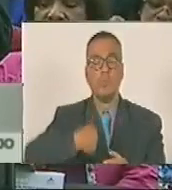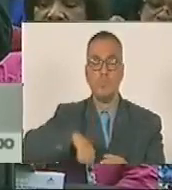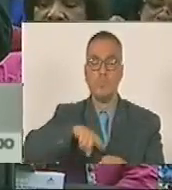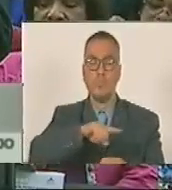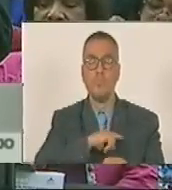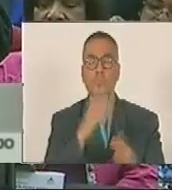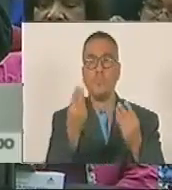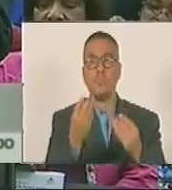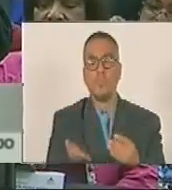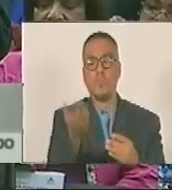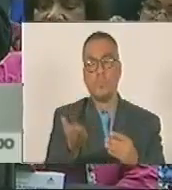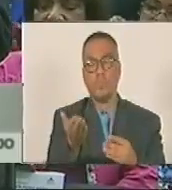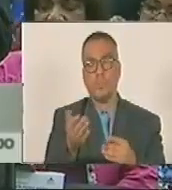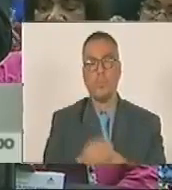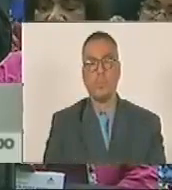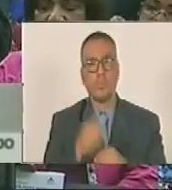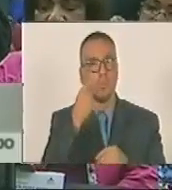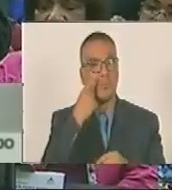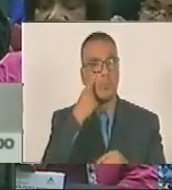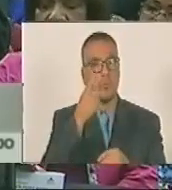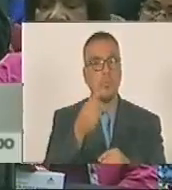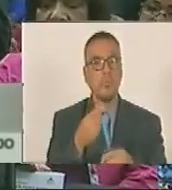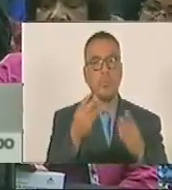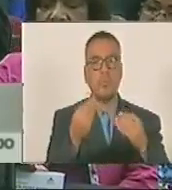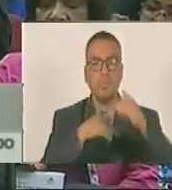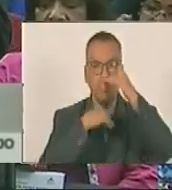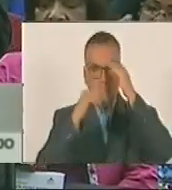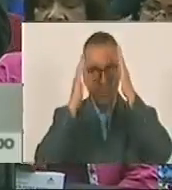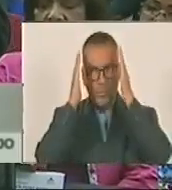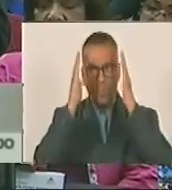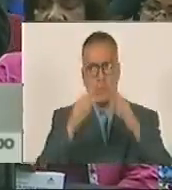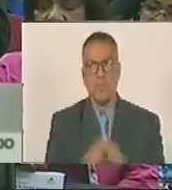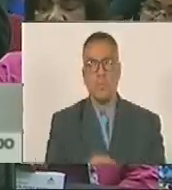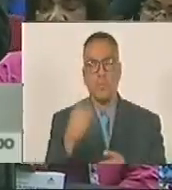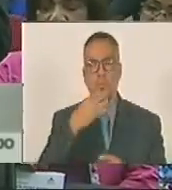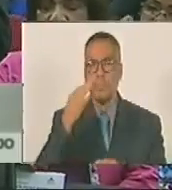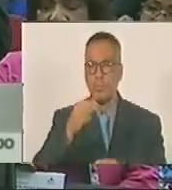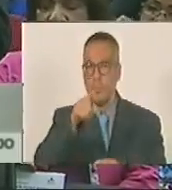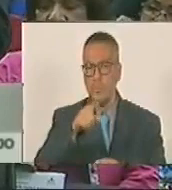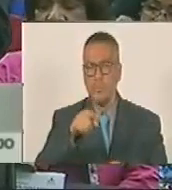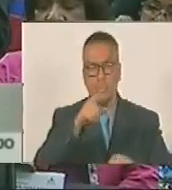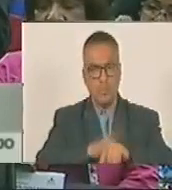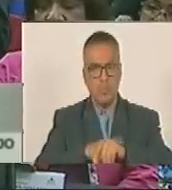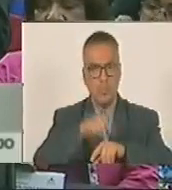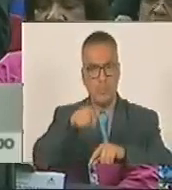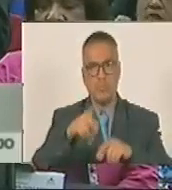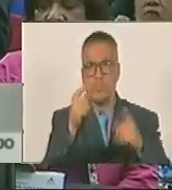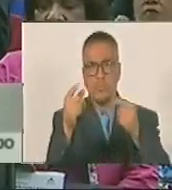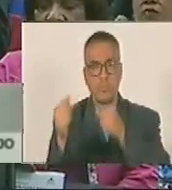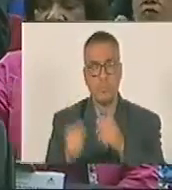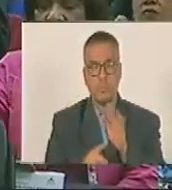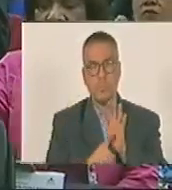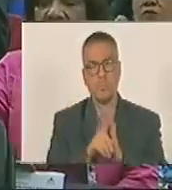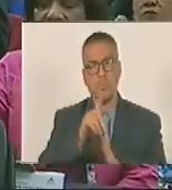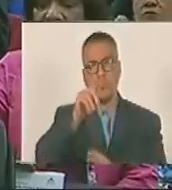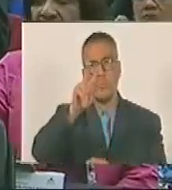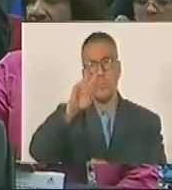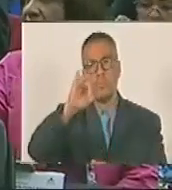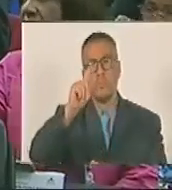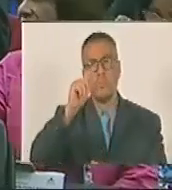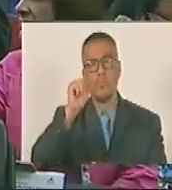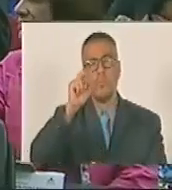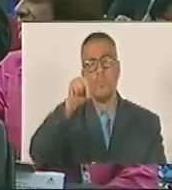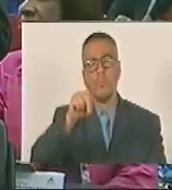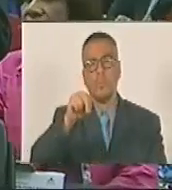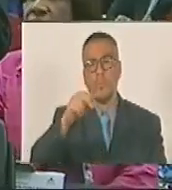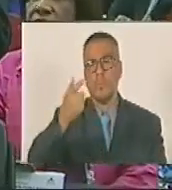muy importante y que debemos mirarlo con mucha atención. Por cierto, actualmente esa economía vietnamita que